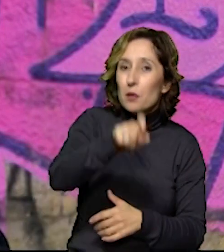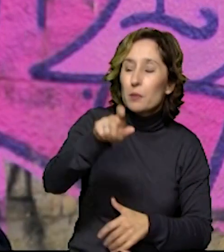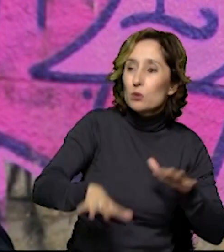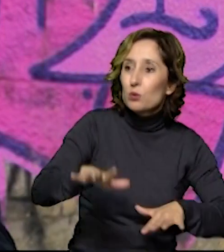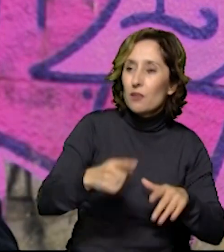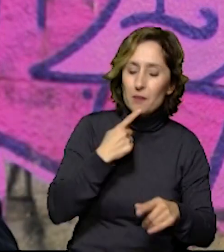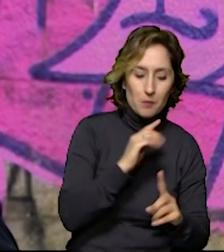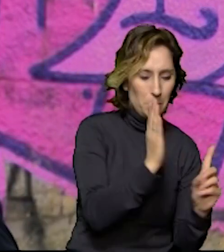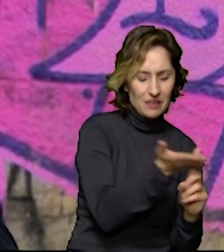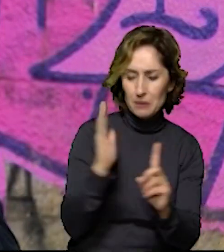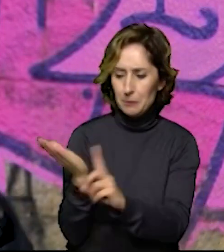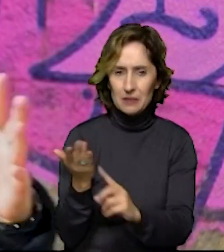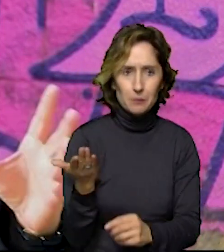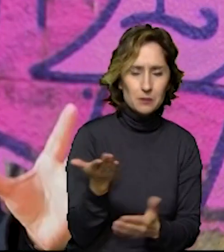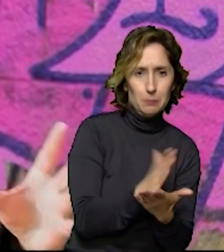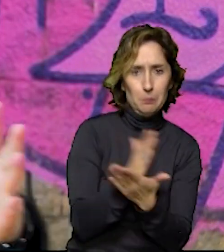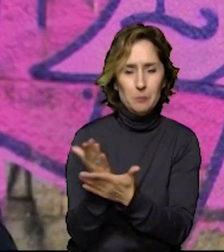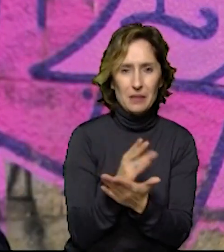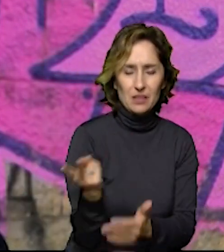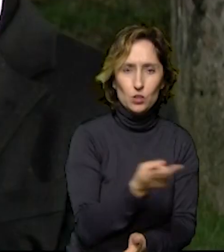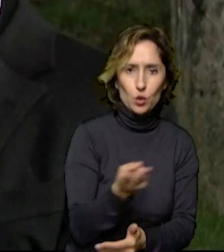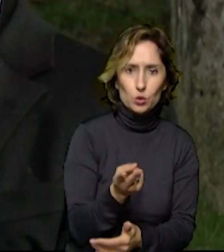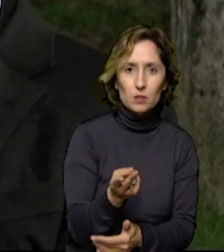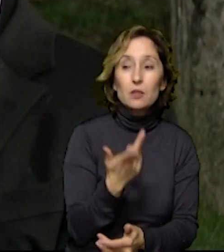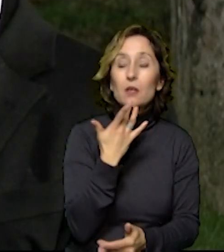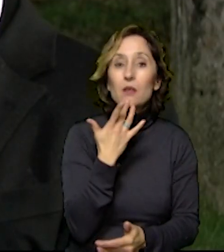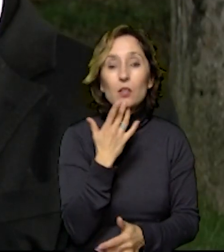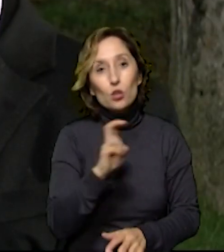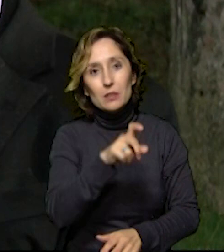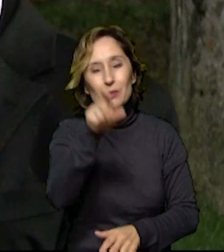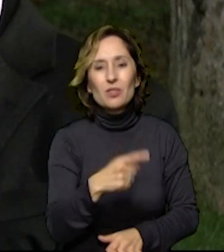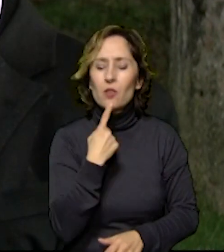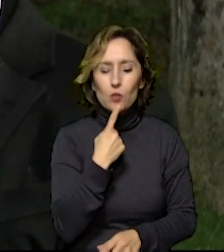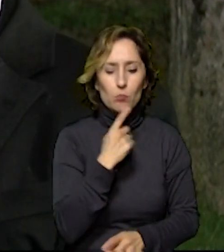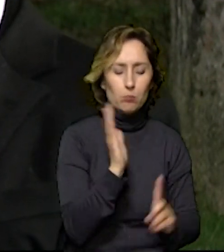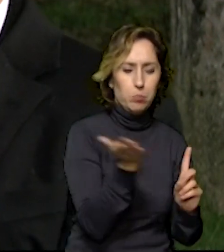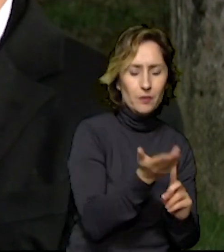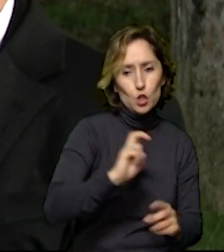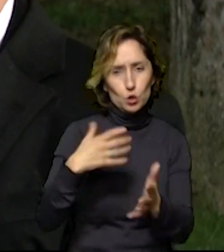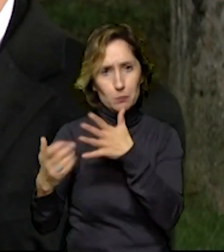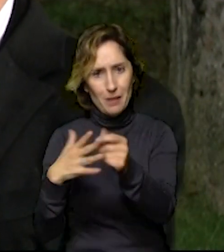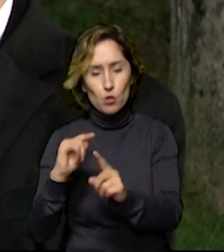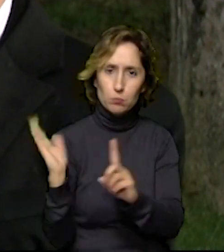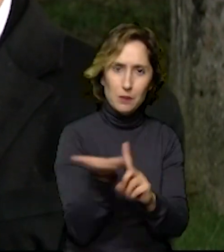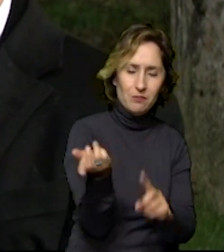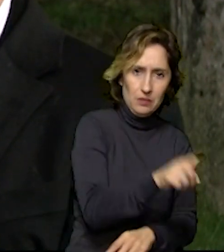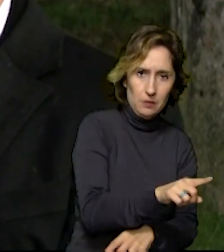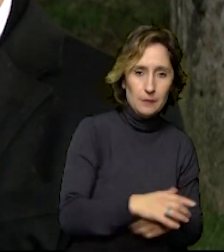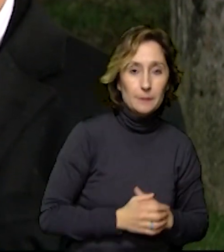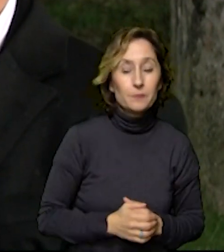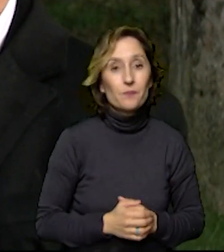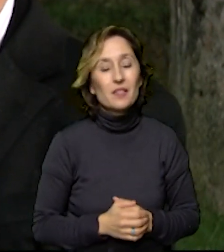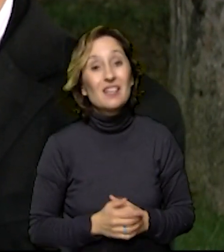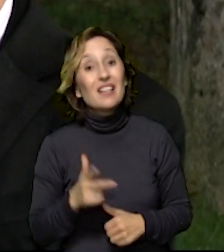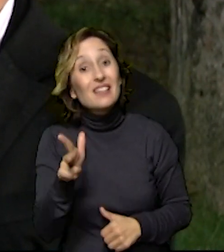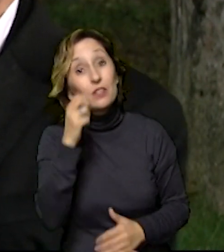lado y a otro, y hay quienes dicen que hay víctimas y verdugos. ¿Usted dónde se coloca? Hay vulneraciones de los derechos